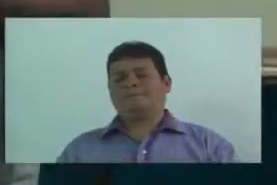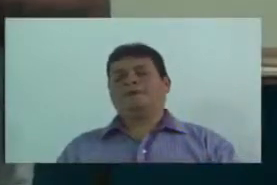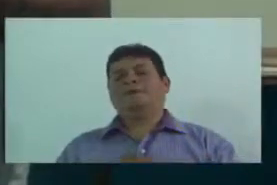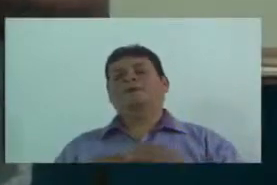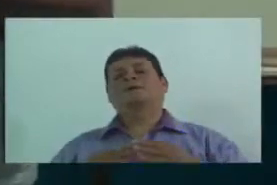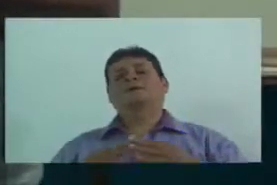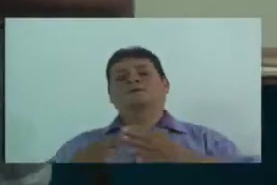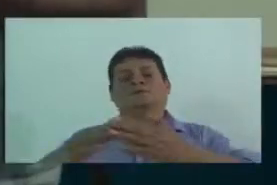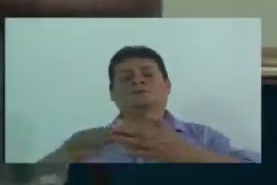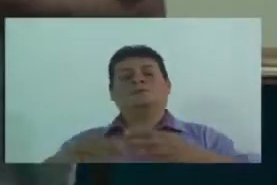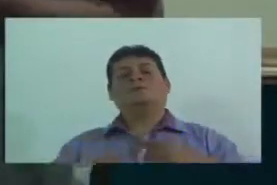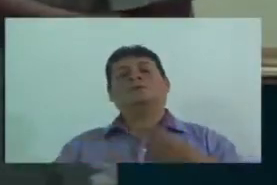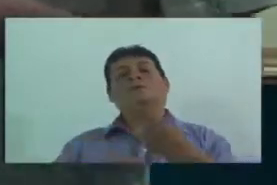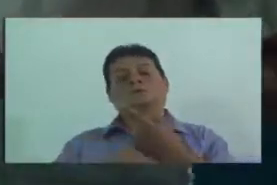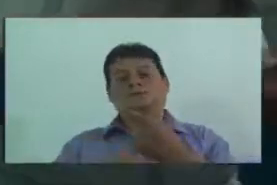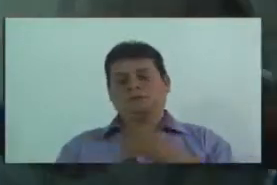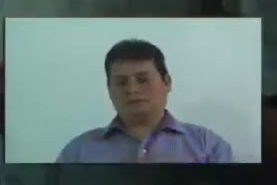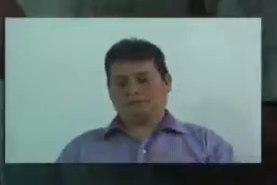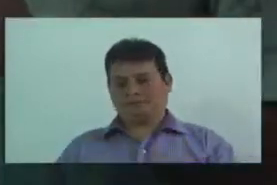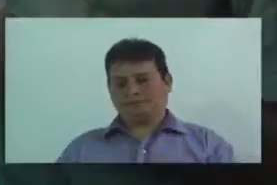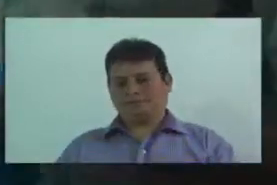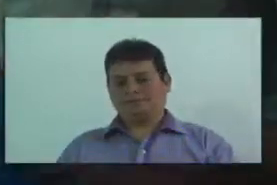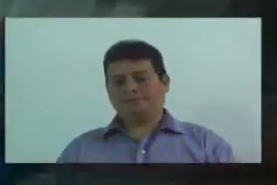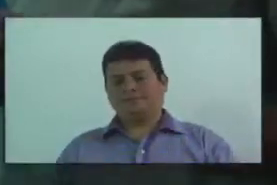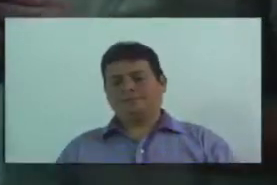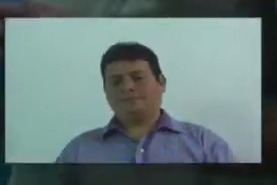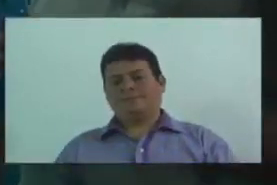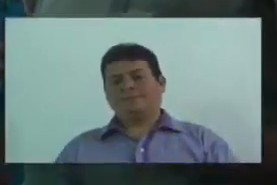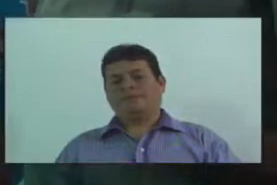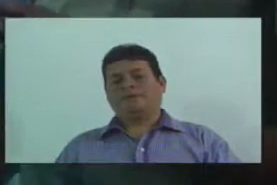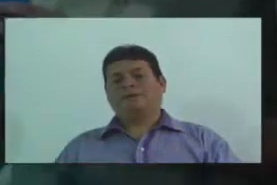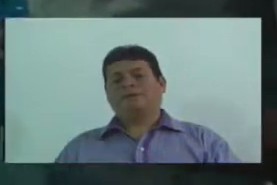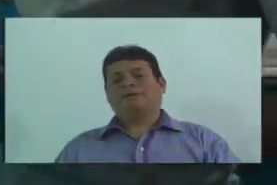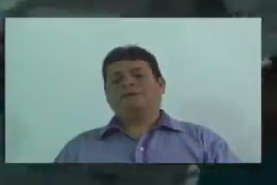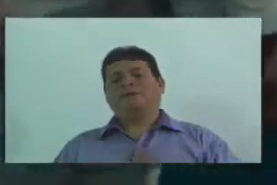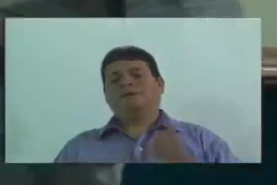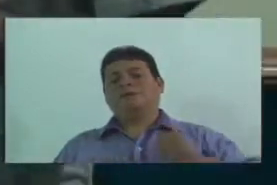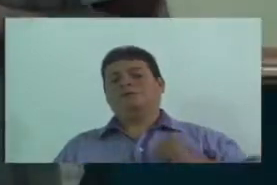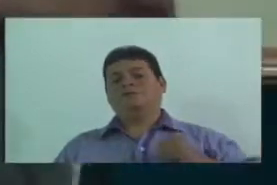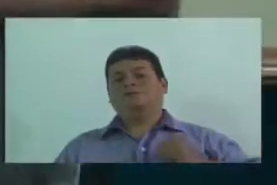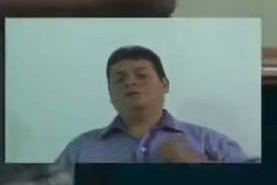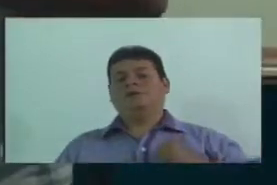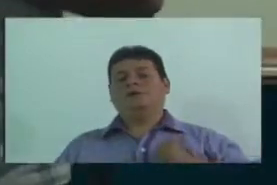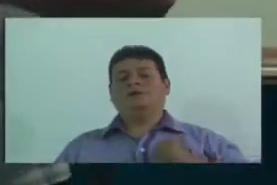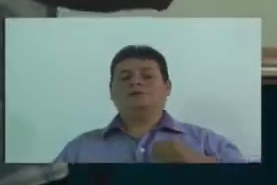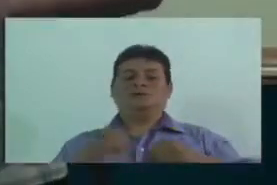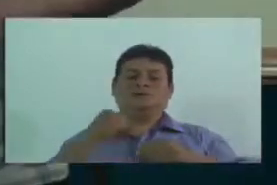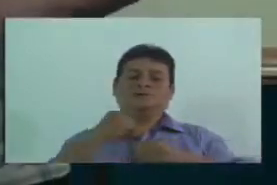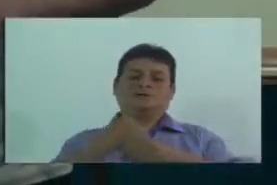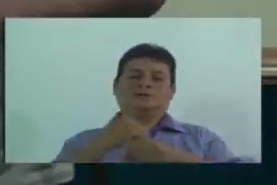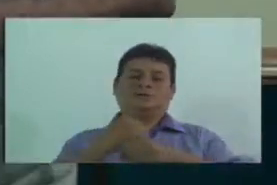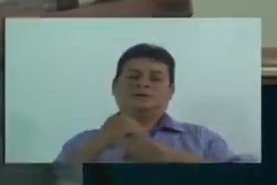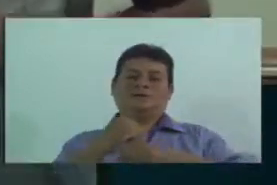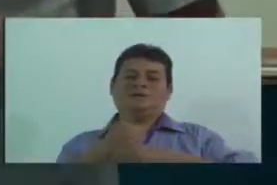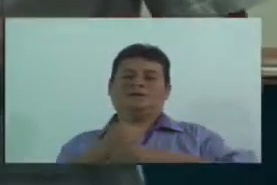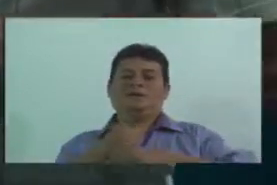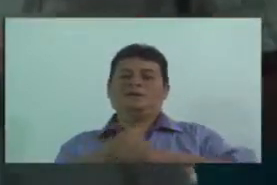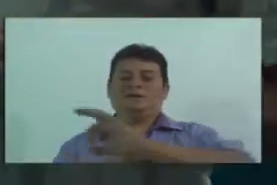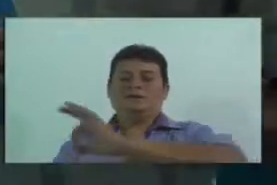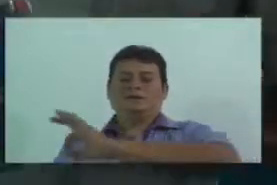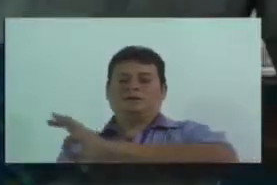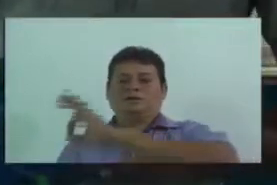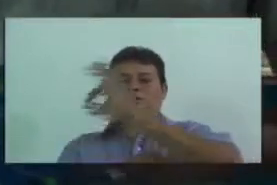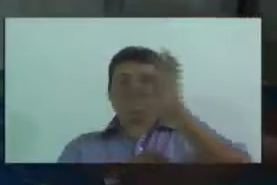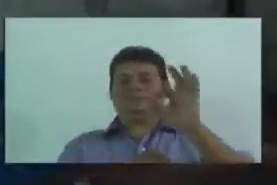ambue por anduba mba eje iñandebe ba epa lolita rembia popu jareve ba epa jae oya po ituba